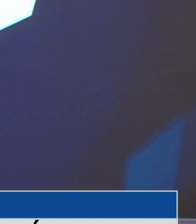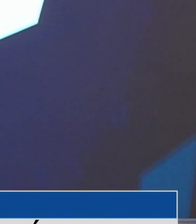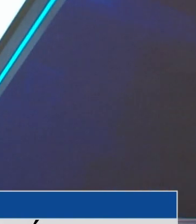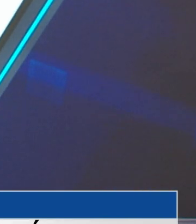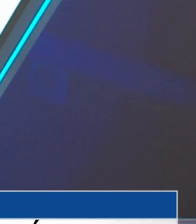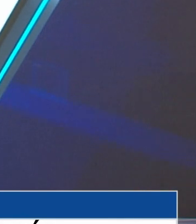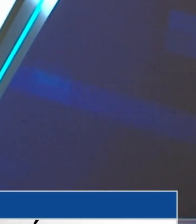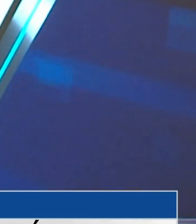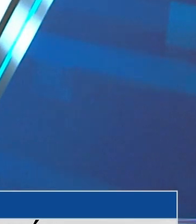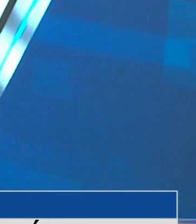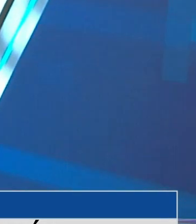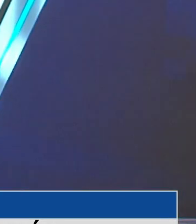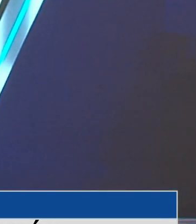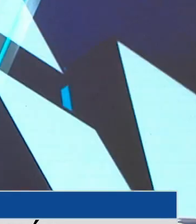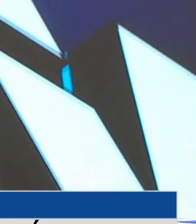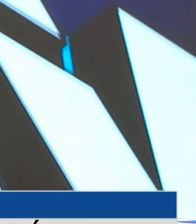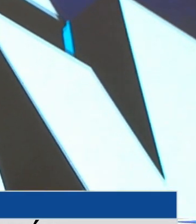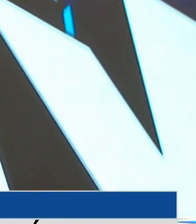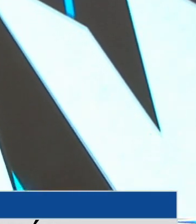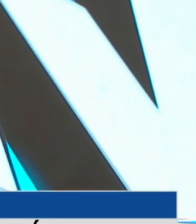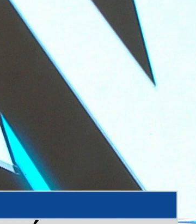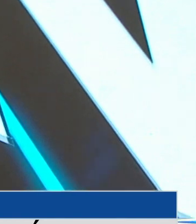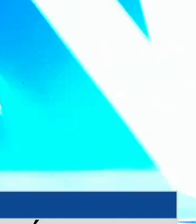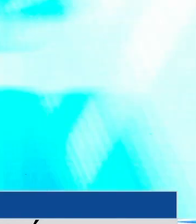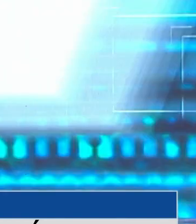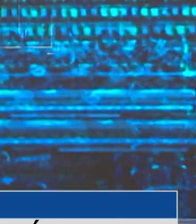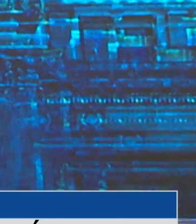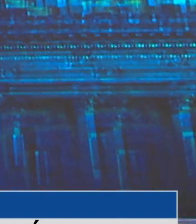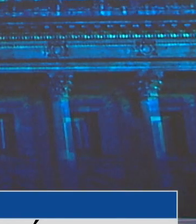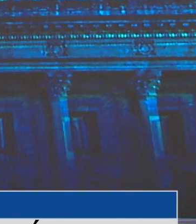La escuchábamos a la diputada Alonso, y si les parece vamos a ver brevemente el momento